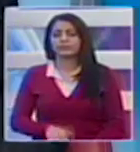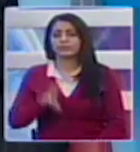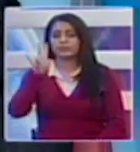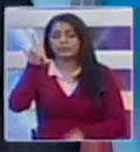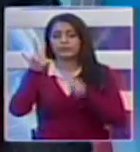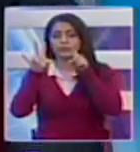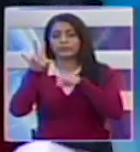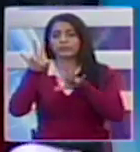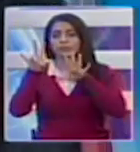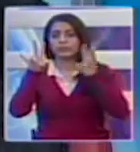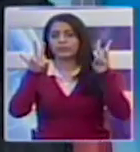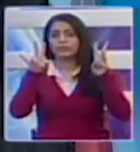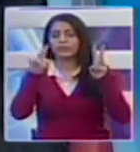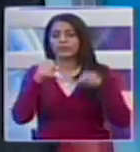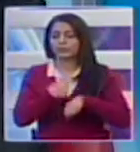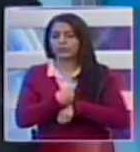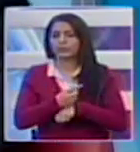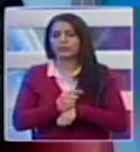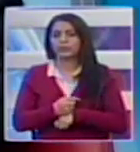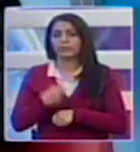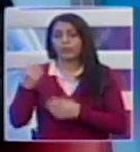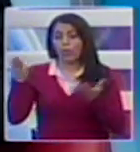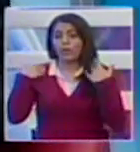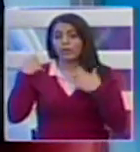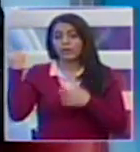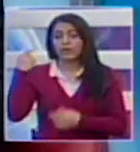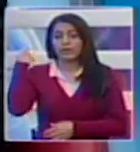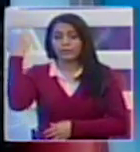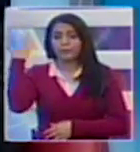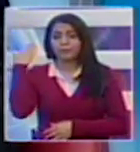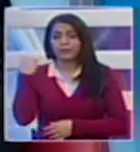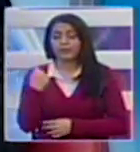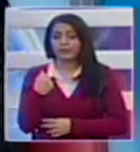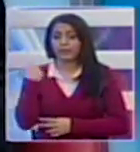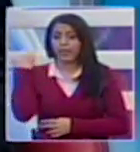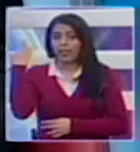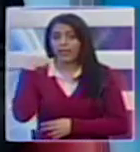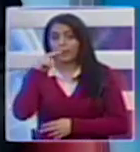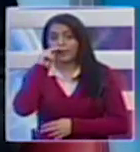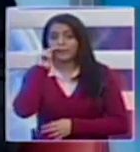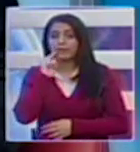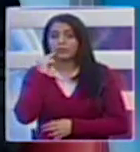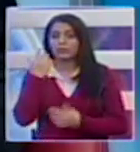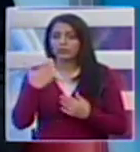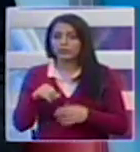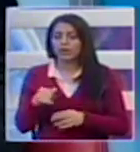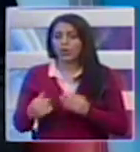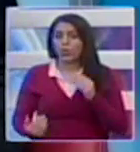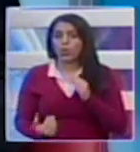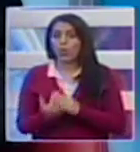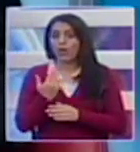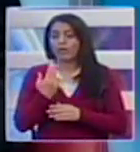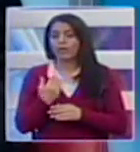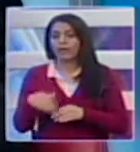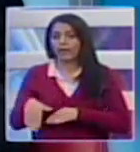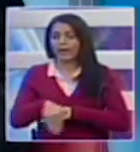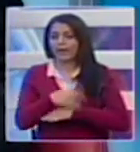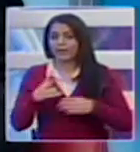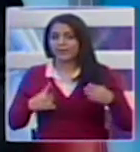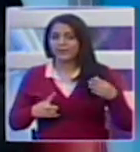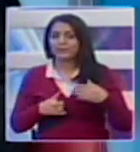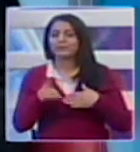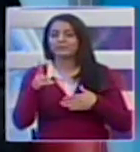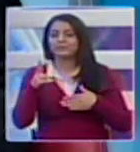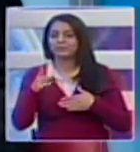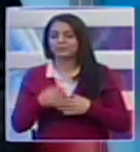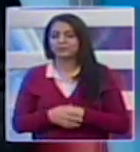36 minutos. El alcalde de Guayaquil, Jaime Nebot, inauguró varias calles peatonales en los sectores de la Floresta 1 y 2 al sur de la ciudad. Durante el recorrido,